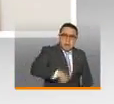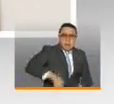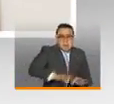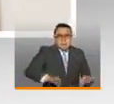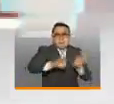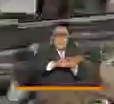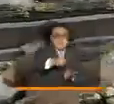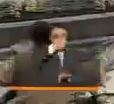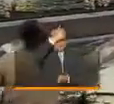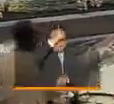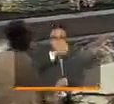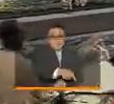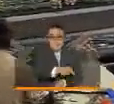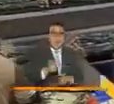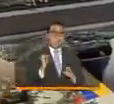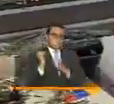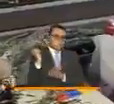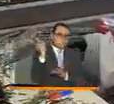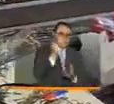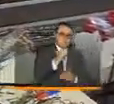el que contamos.